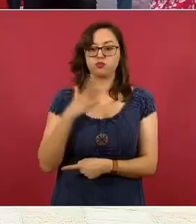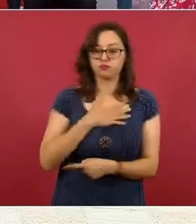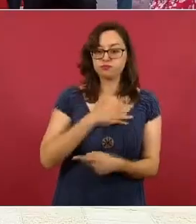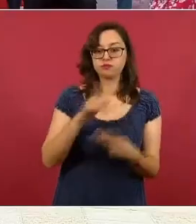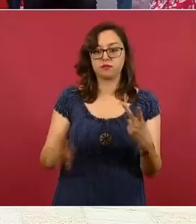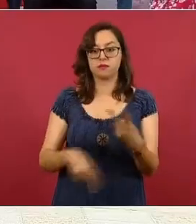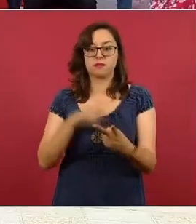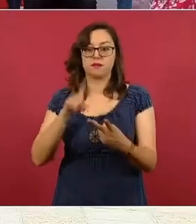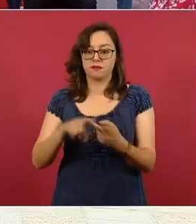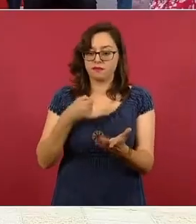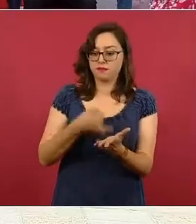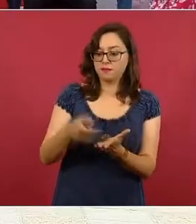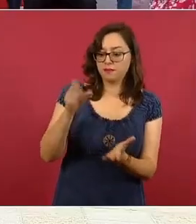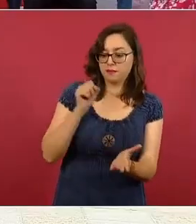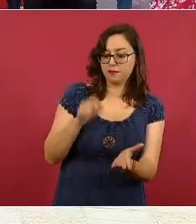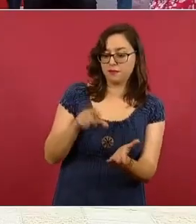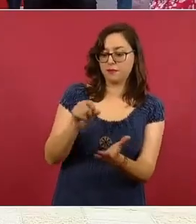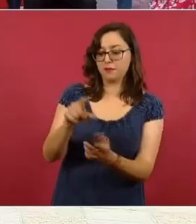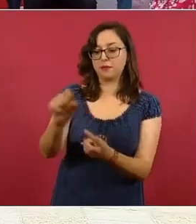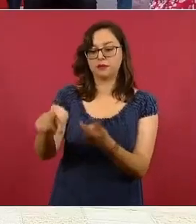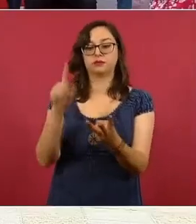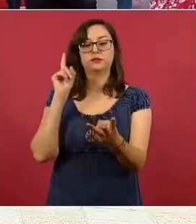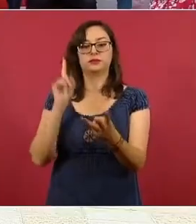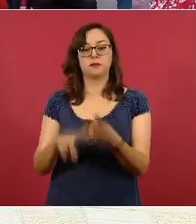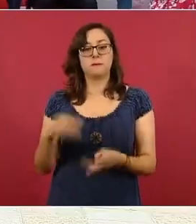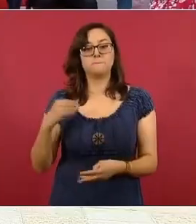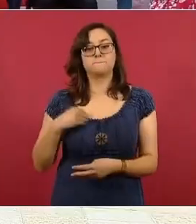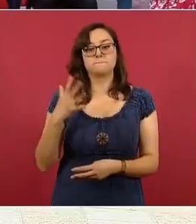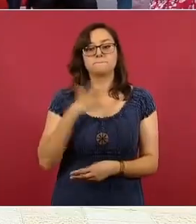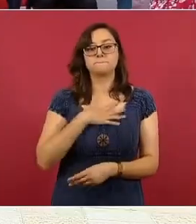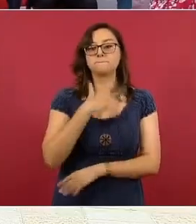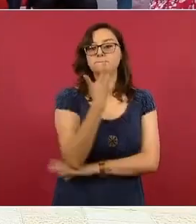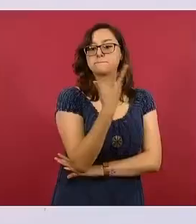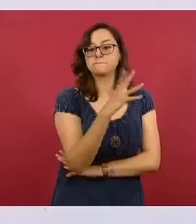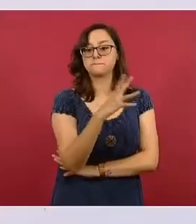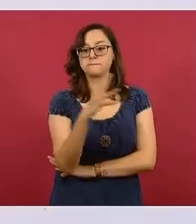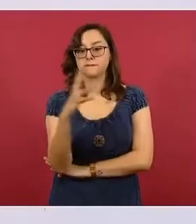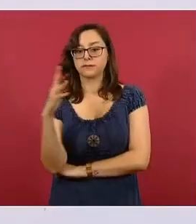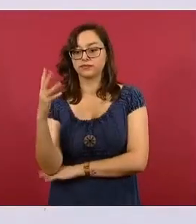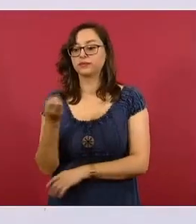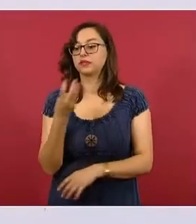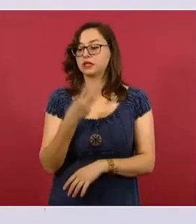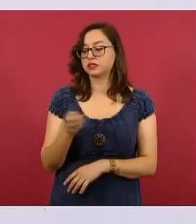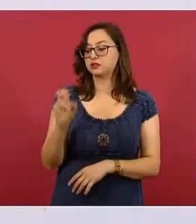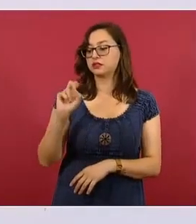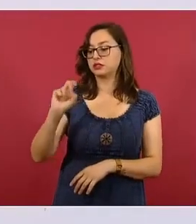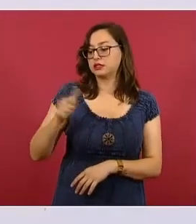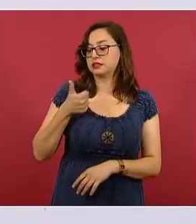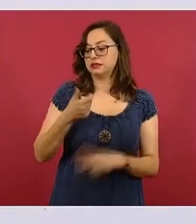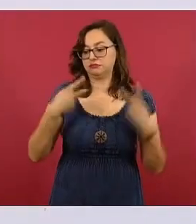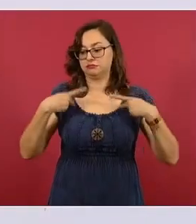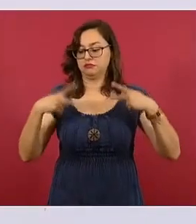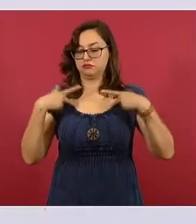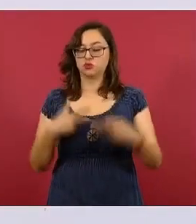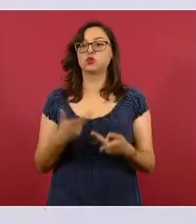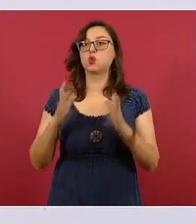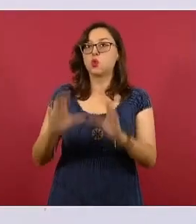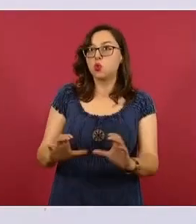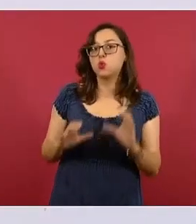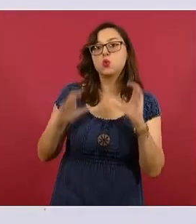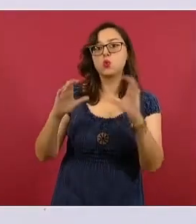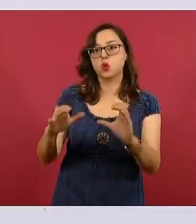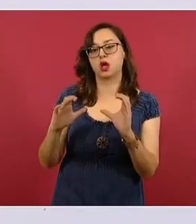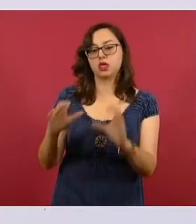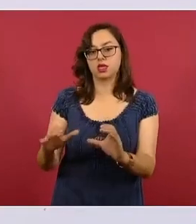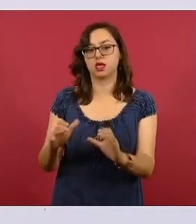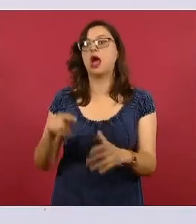y Bienestar para el Bosque, con 336 técnicos extensionistas que también tenemos en la ciudad. Con ello hemos